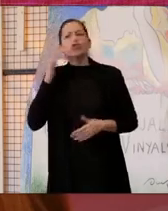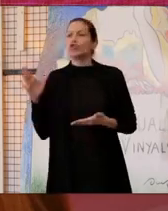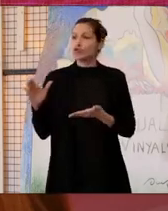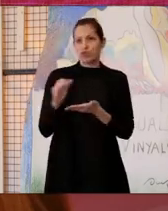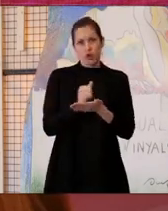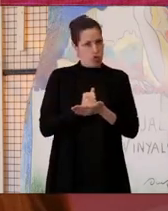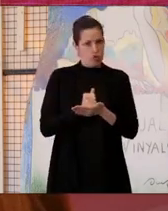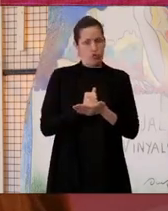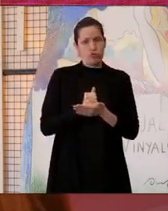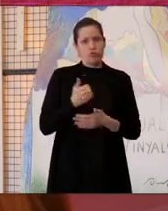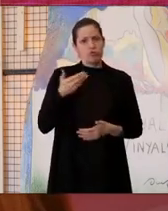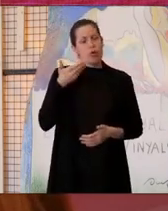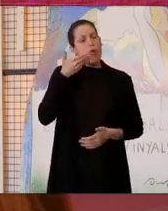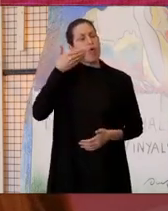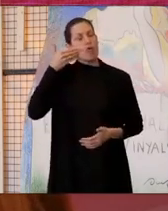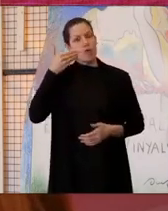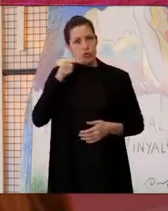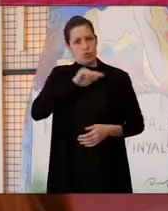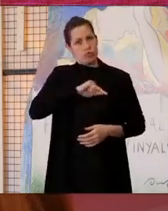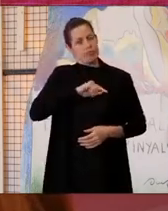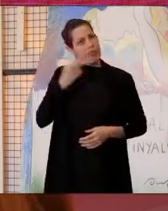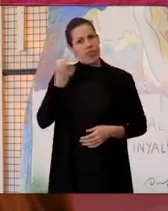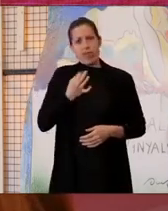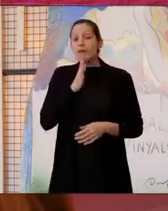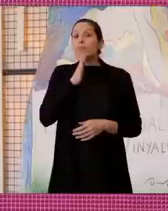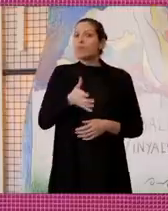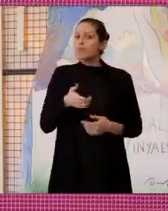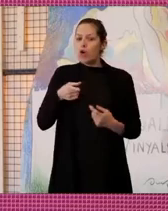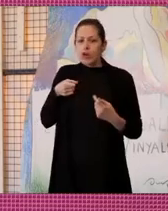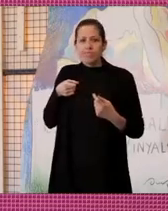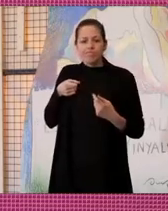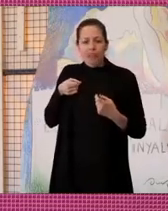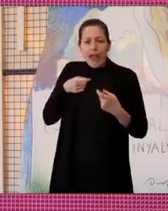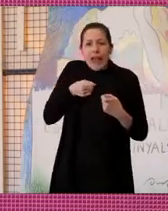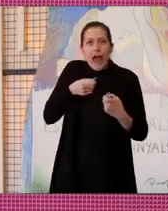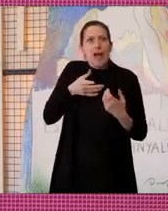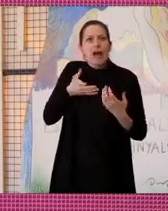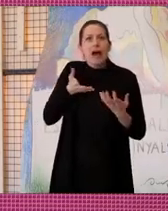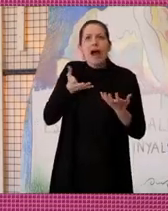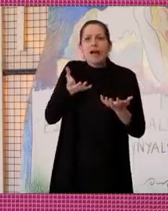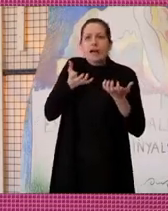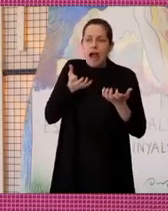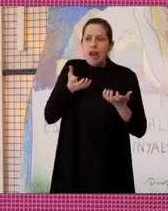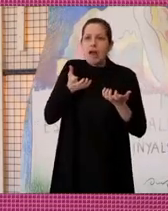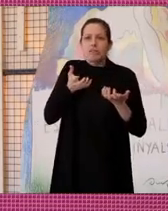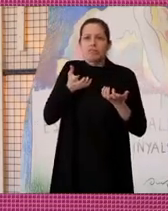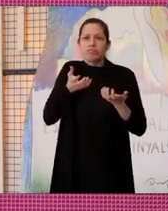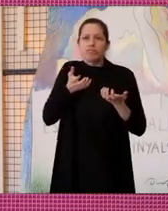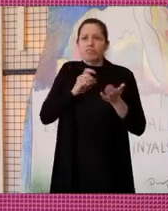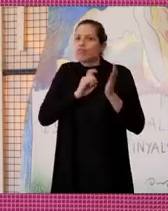porque no se ha ganado la guerra pero se han ganado muchas batallas de esta manera